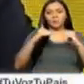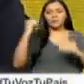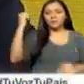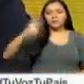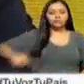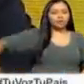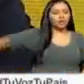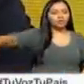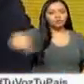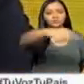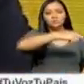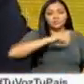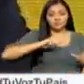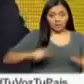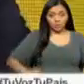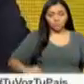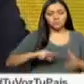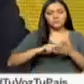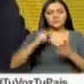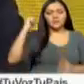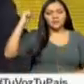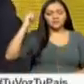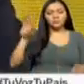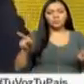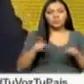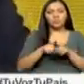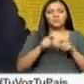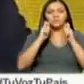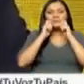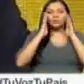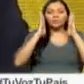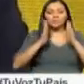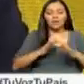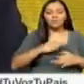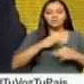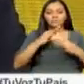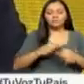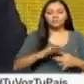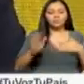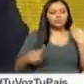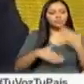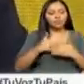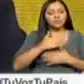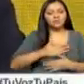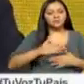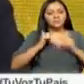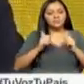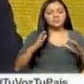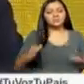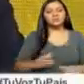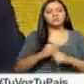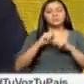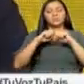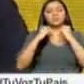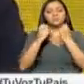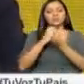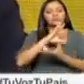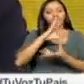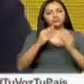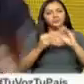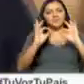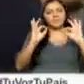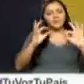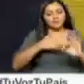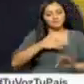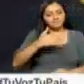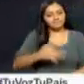Todos tenemos dignidad de personas, de seres humanos. Todos debemos gozar de una seguridad social adecuada,